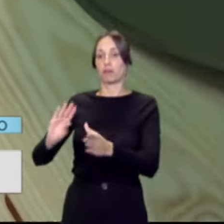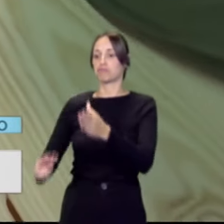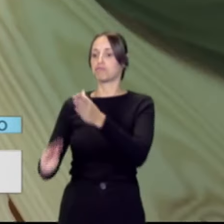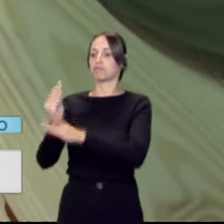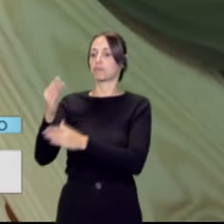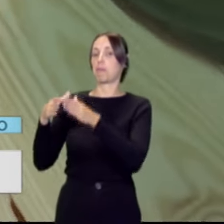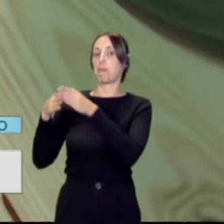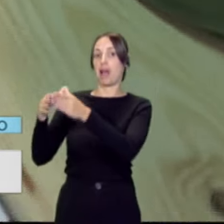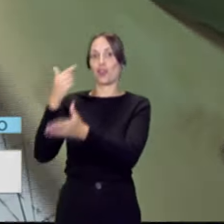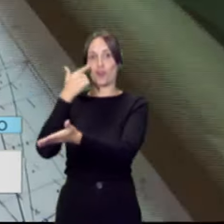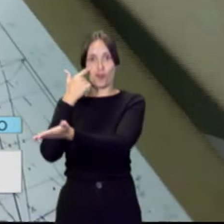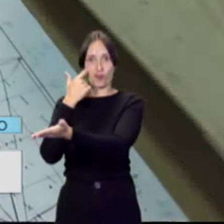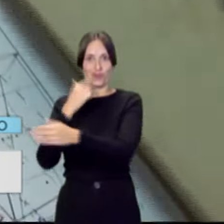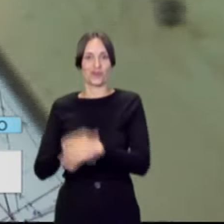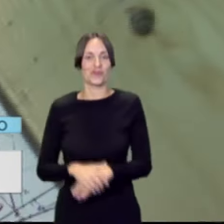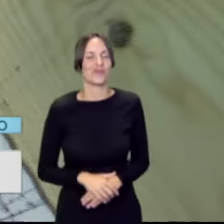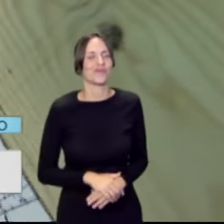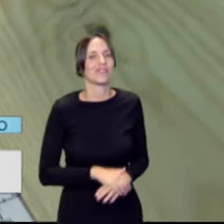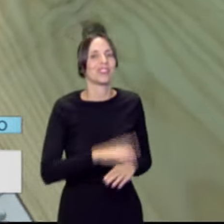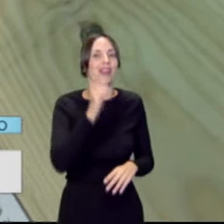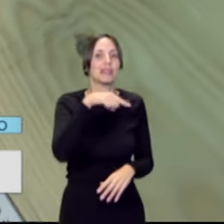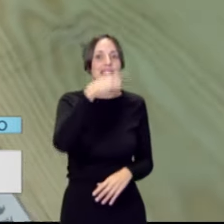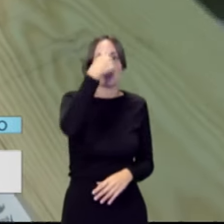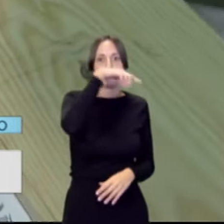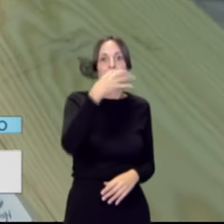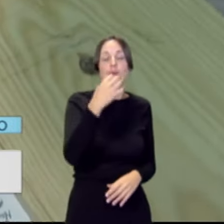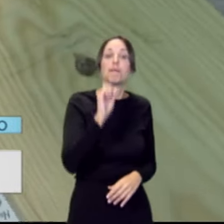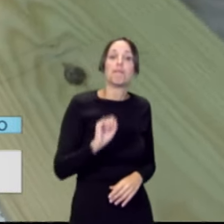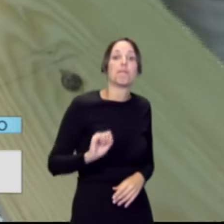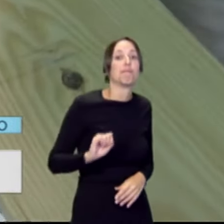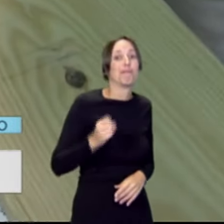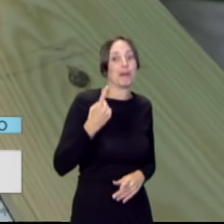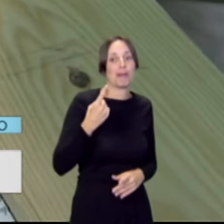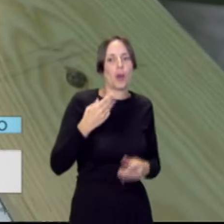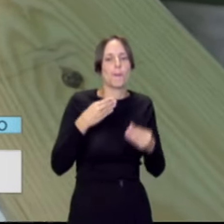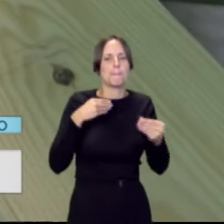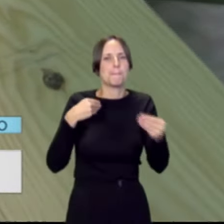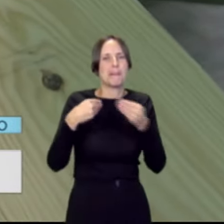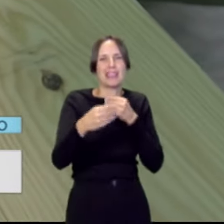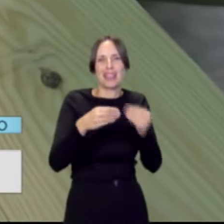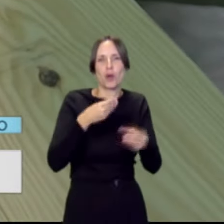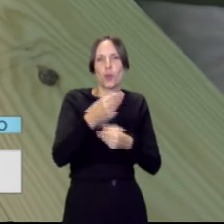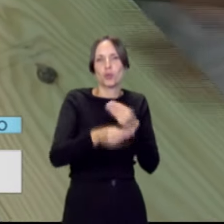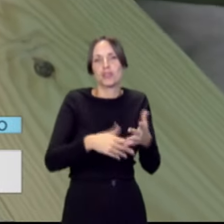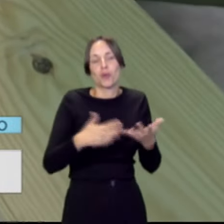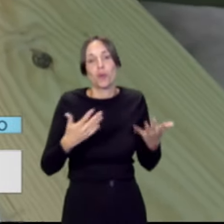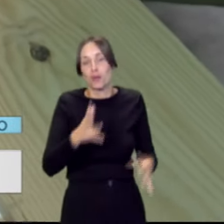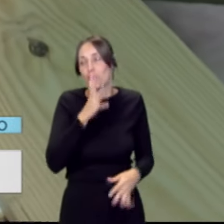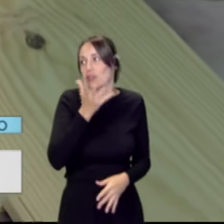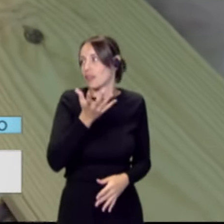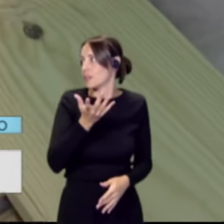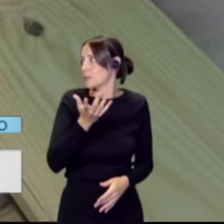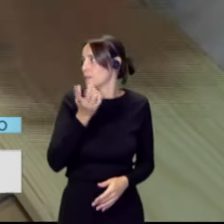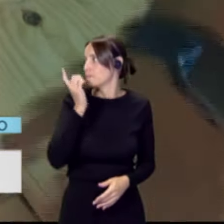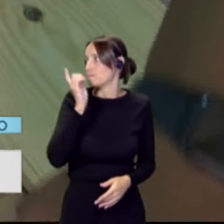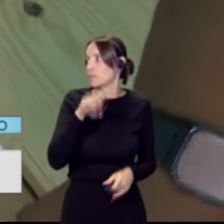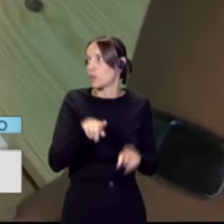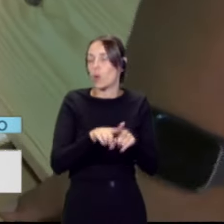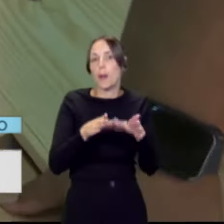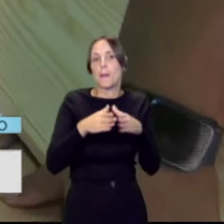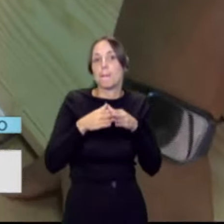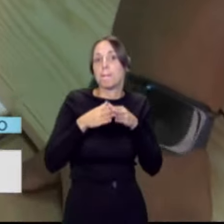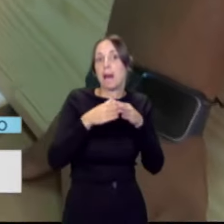maquetas. Hay que tener en cuenta, primero, los materiales que se emplean, porque también son barcos,